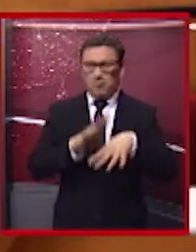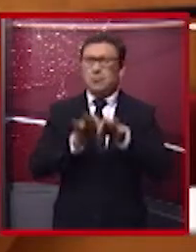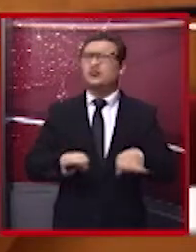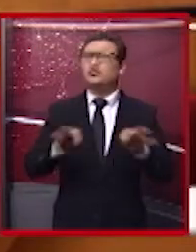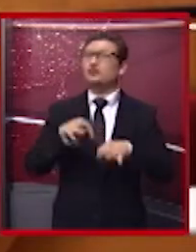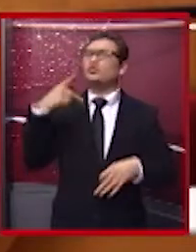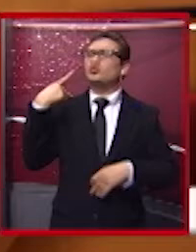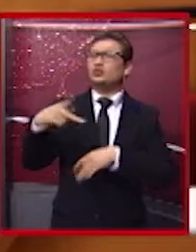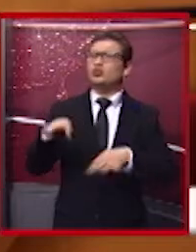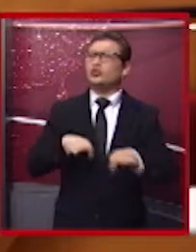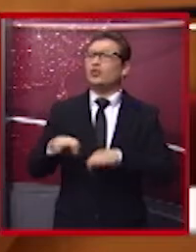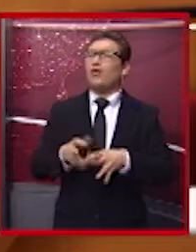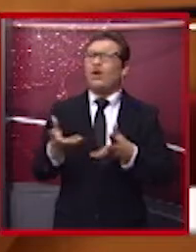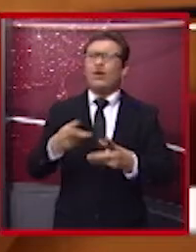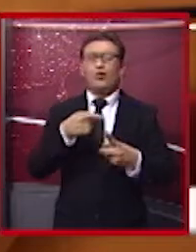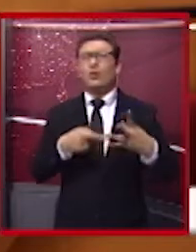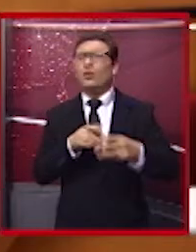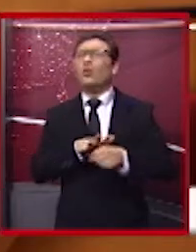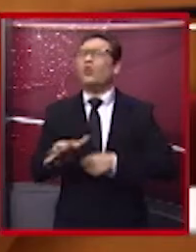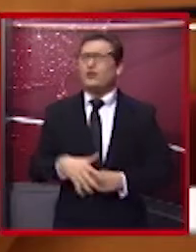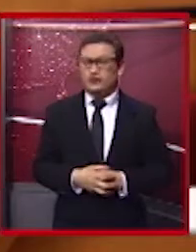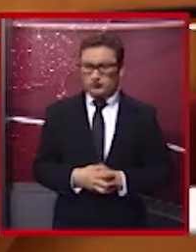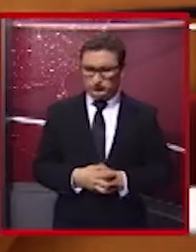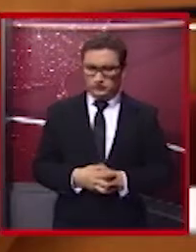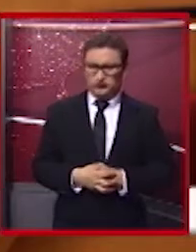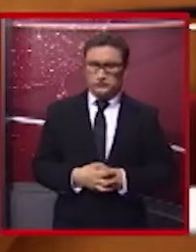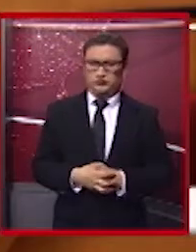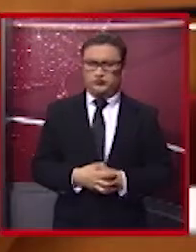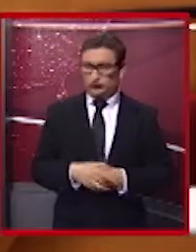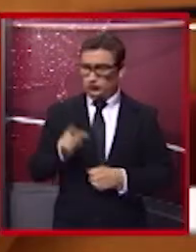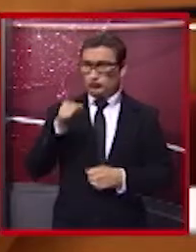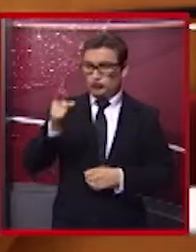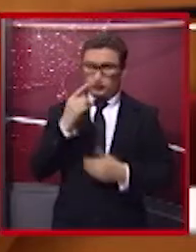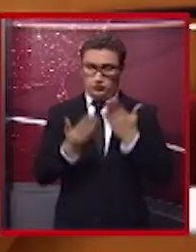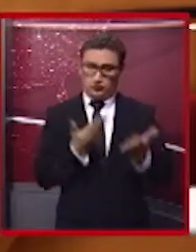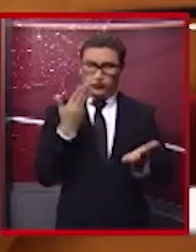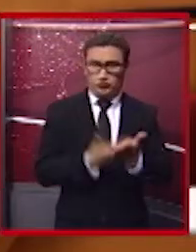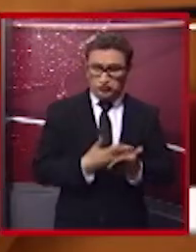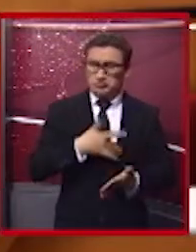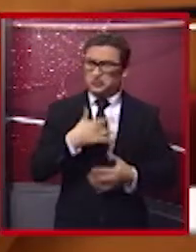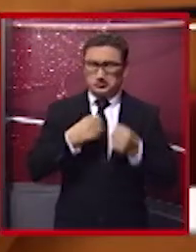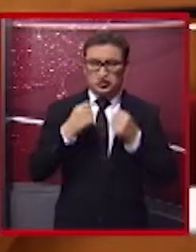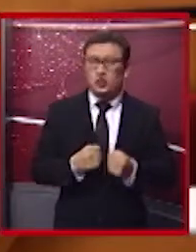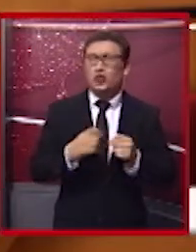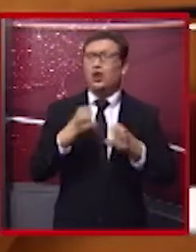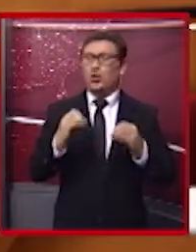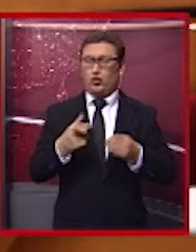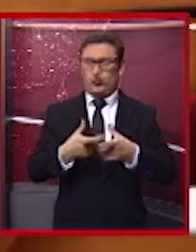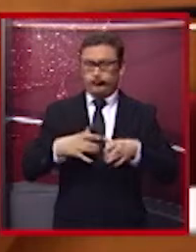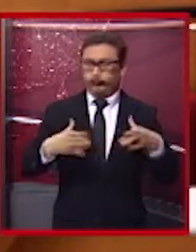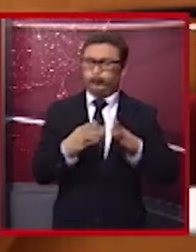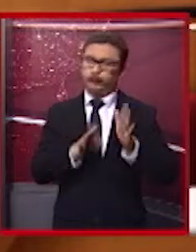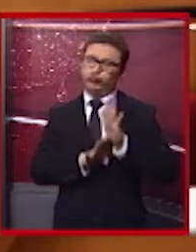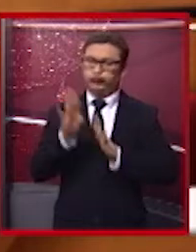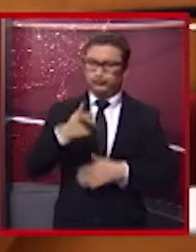su gestión? ¿La suya fue una apuesta de estabilidad o de crecimiento económico?